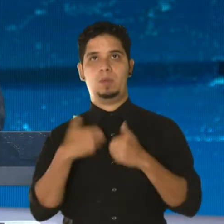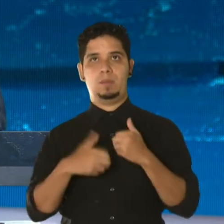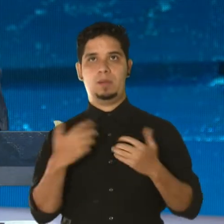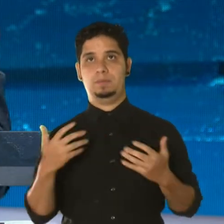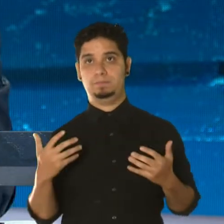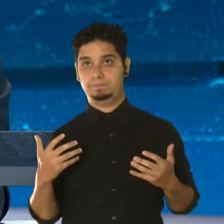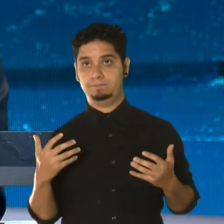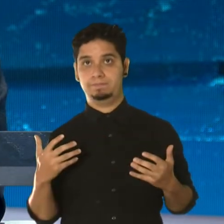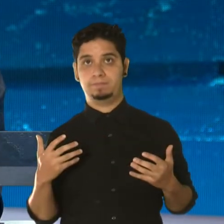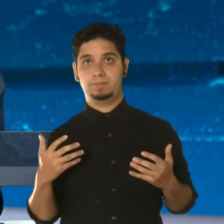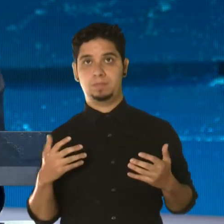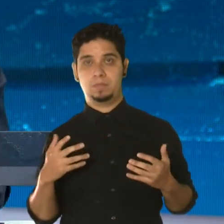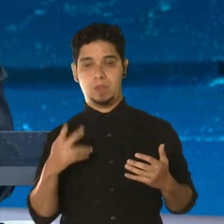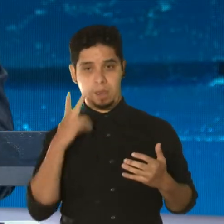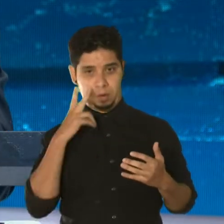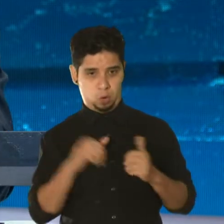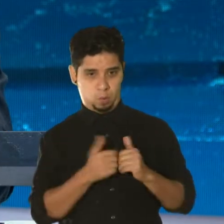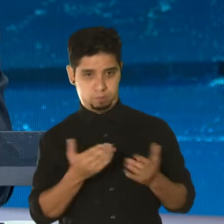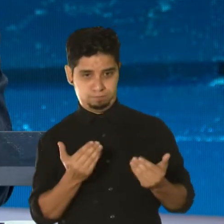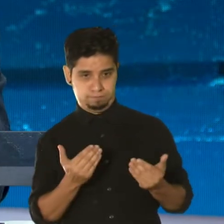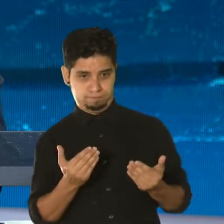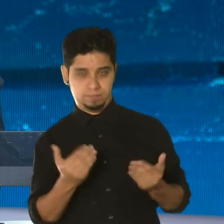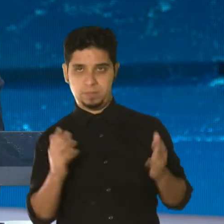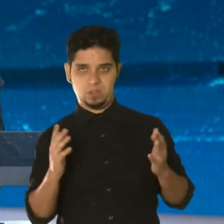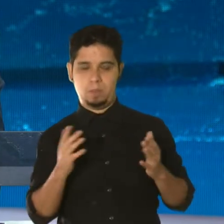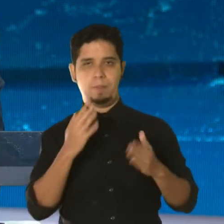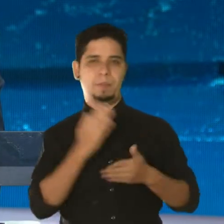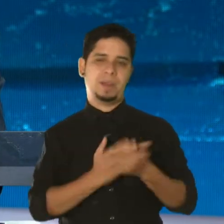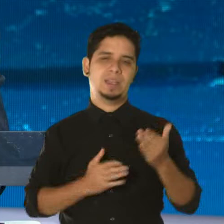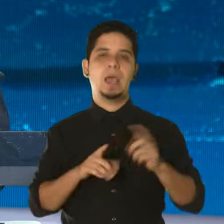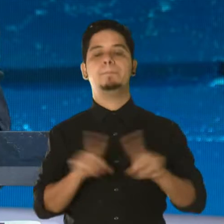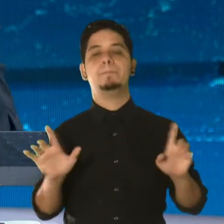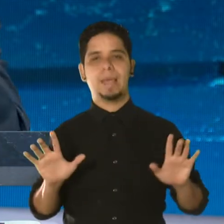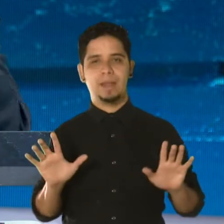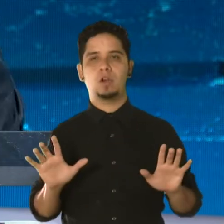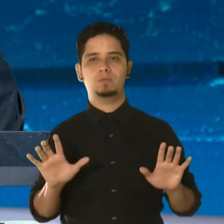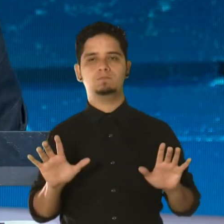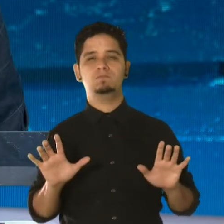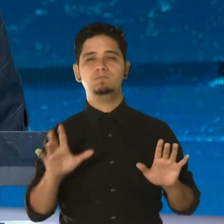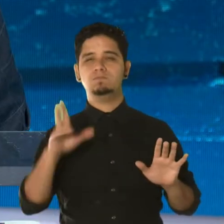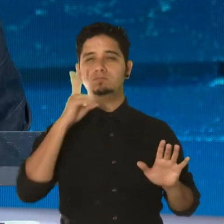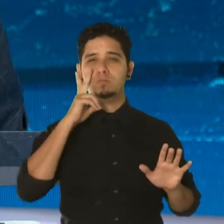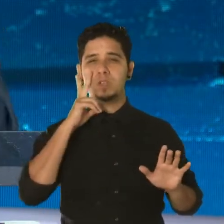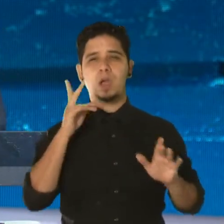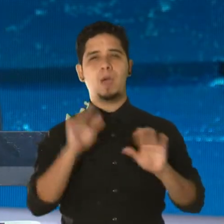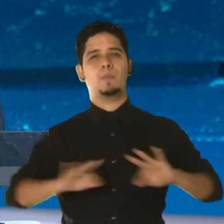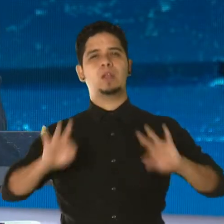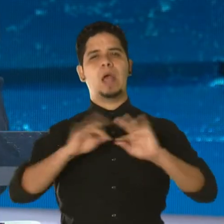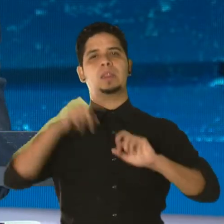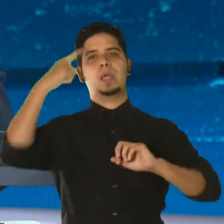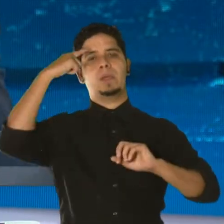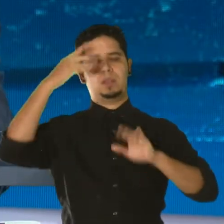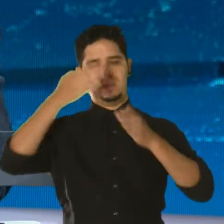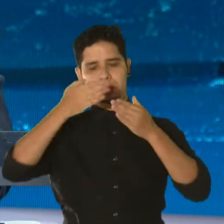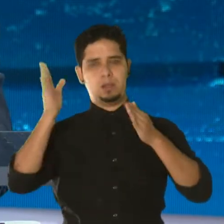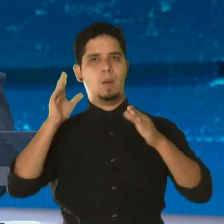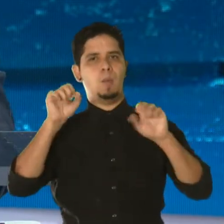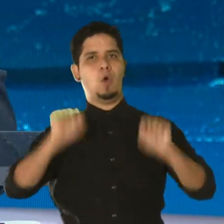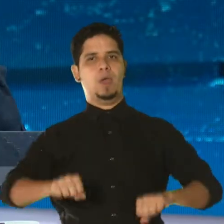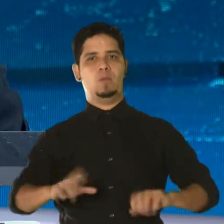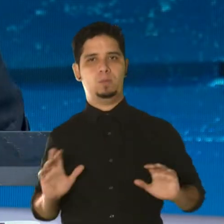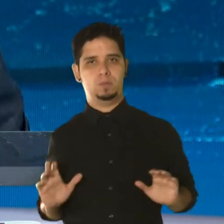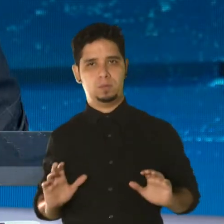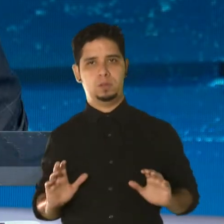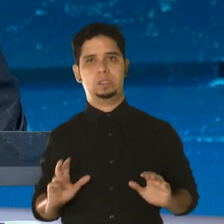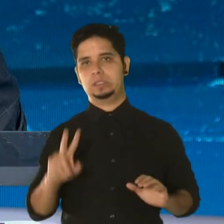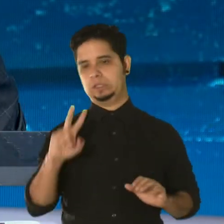detrás, ¿verdad? De ver cómo nos llevan. Pero lo que quiero decir es que tenemos que abrir la mente primero a que sí podemos. Segundo, tenemos